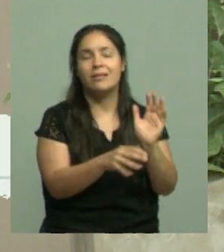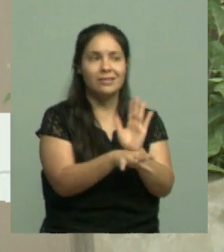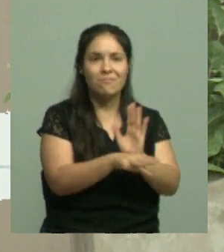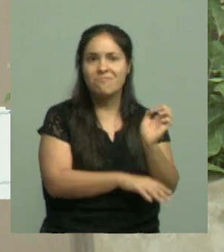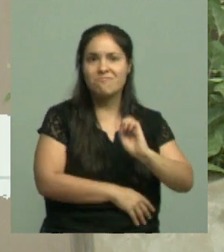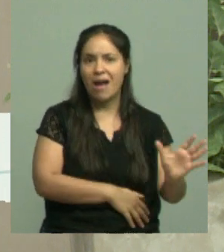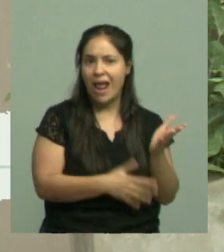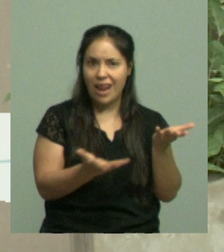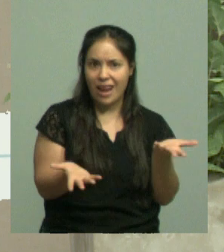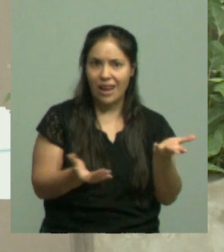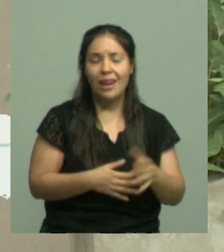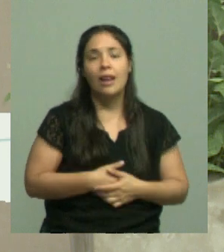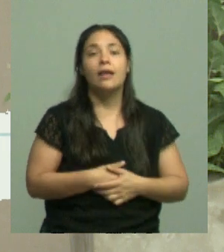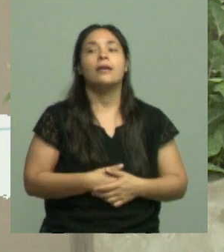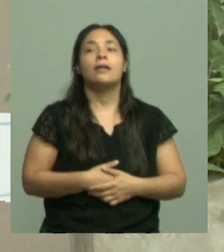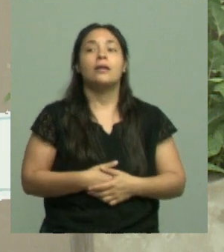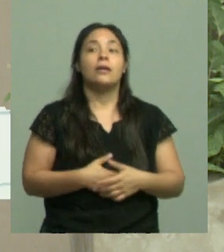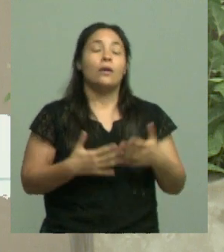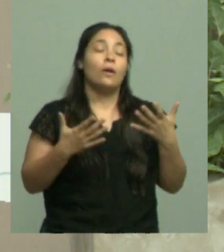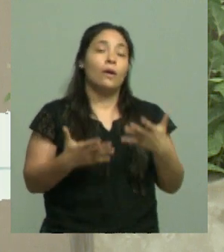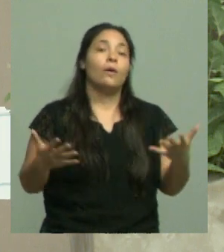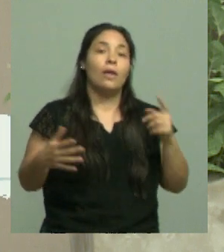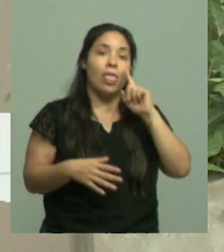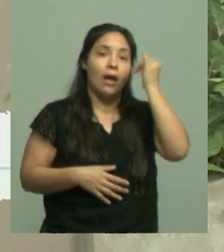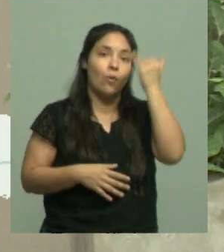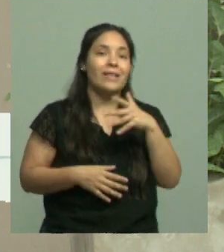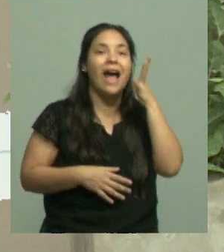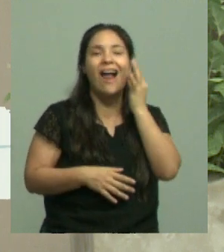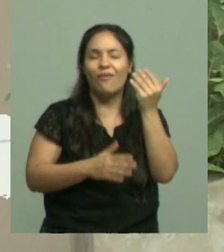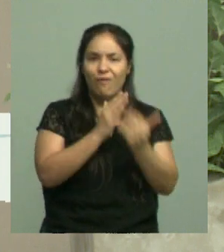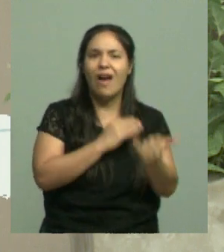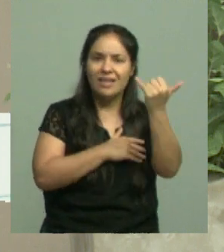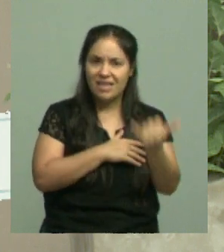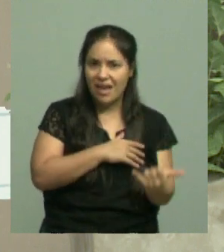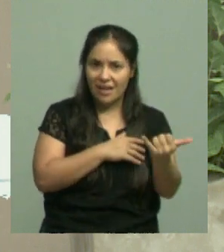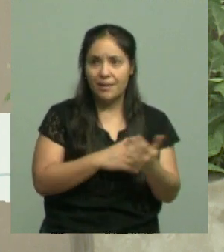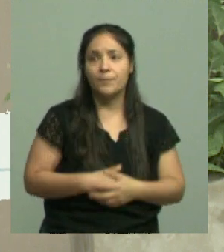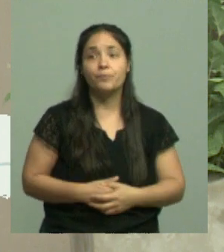en la economía, es algo que obviamente te está mostrando que hay algo que no funciona bien.